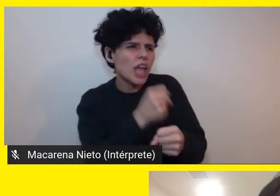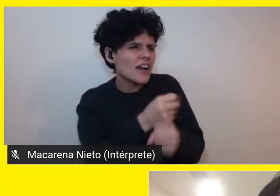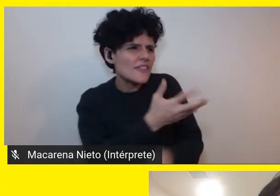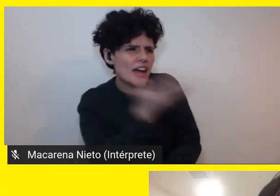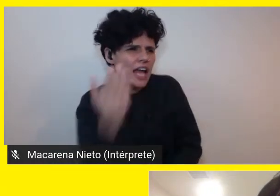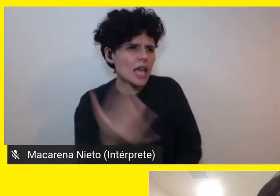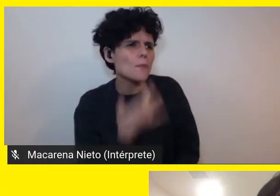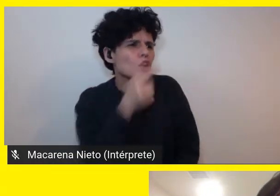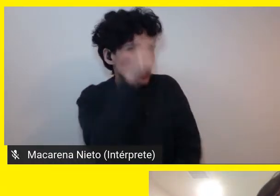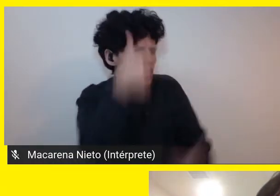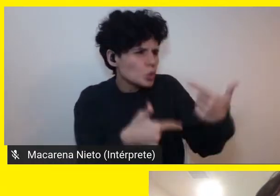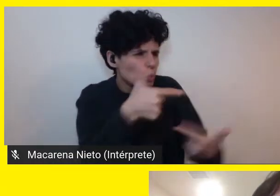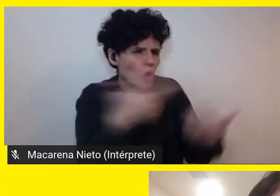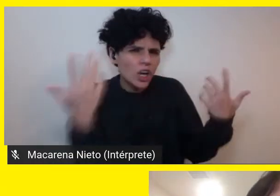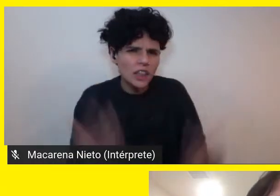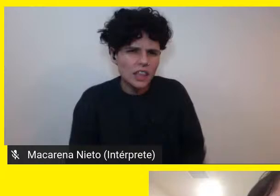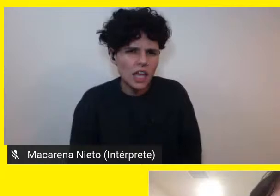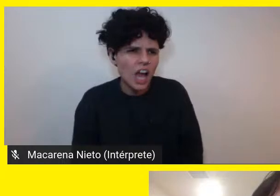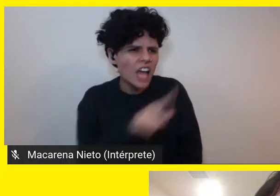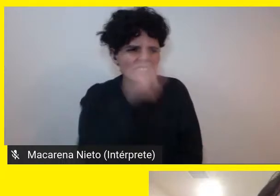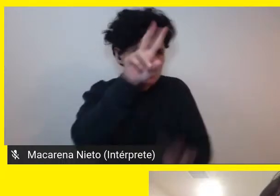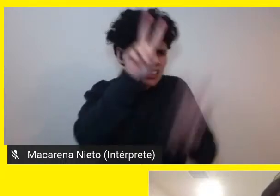cuestión de hombre.